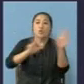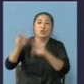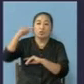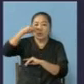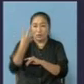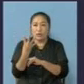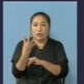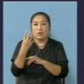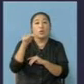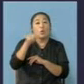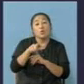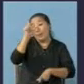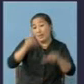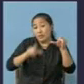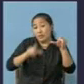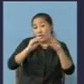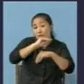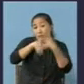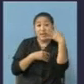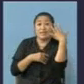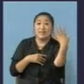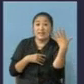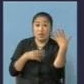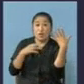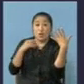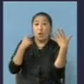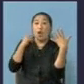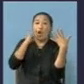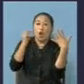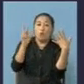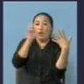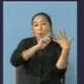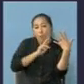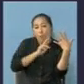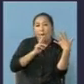de 1, 3 y 5 años, el total fue de